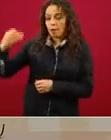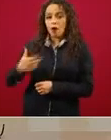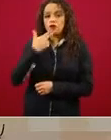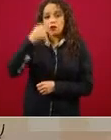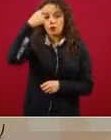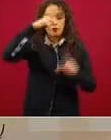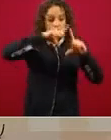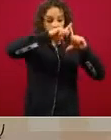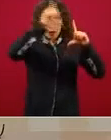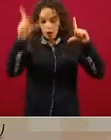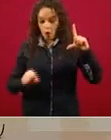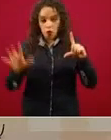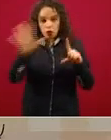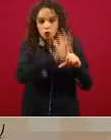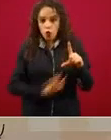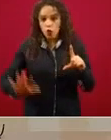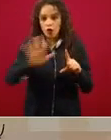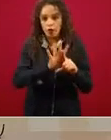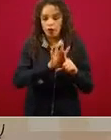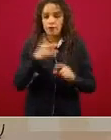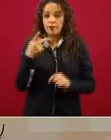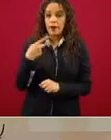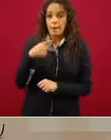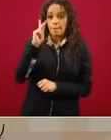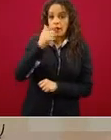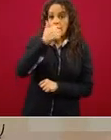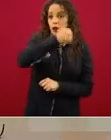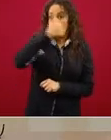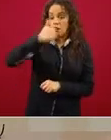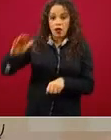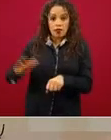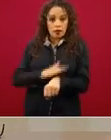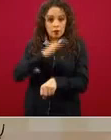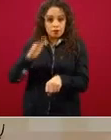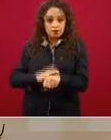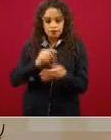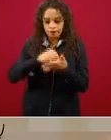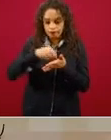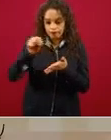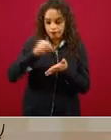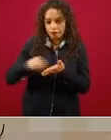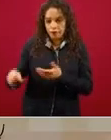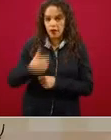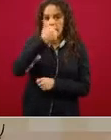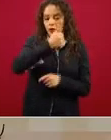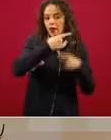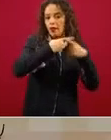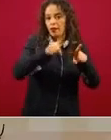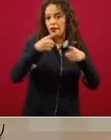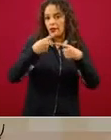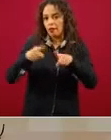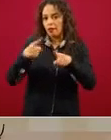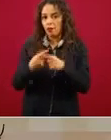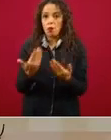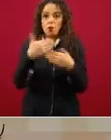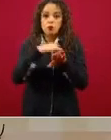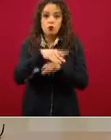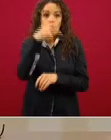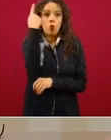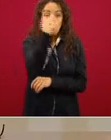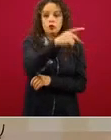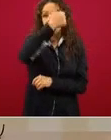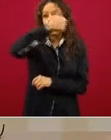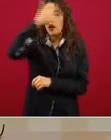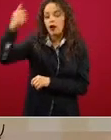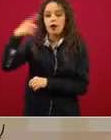una sola, pero obviamente la calificación para cada entidad federativa puede ser distinta, de acuerdo a cómo esté su epidemia. Entre el